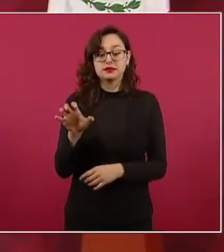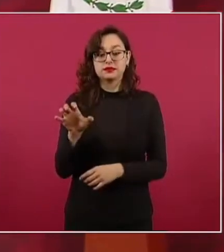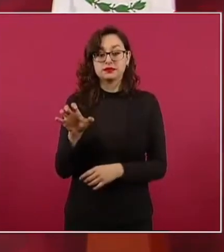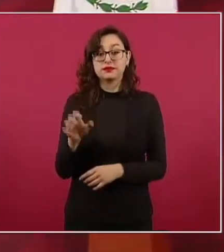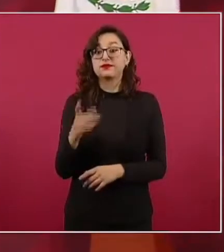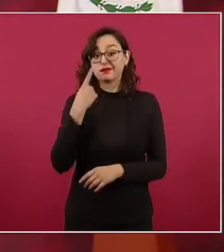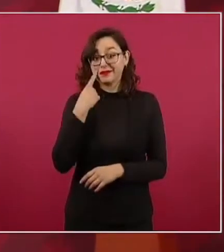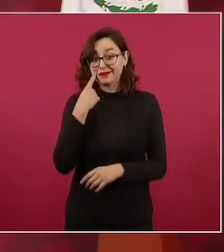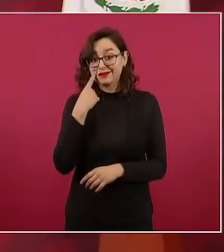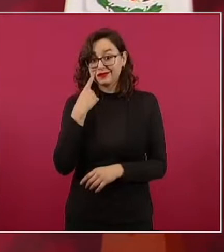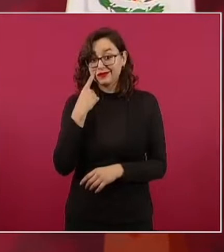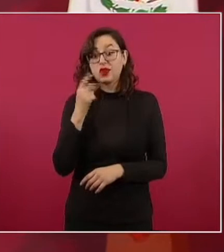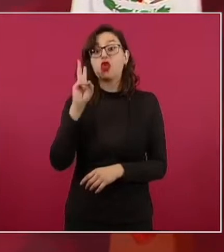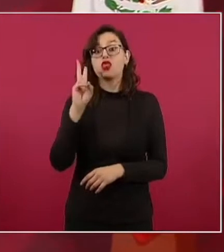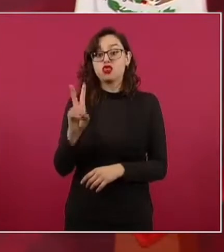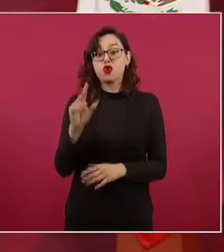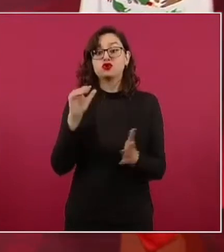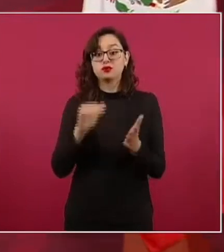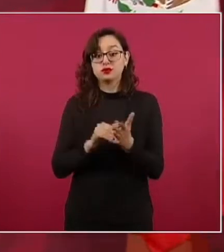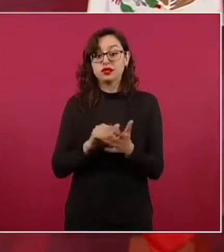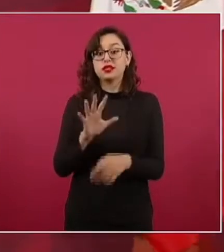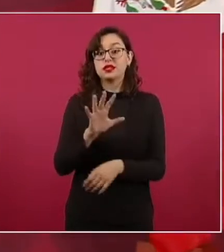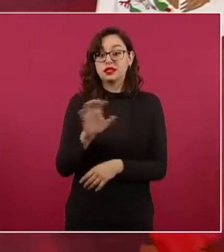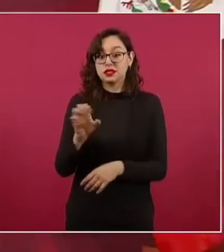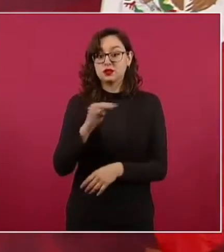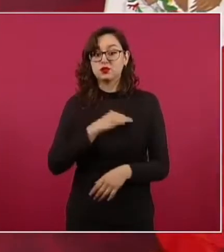de los 2.500 perdieron población